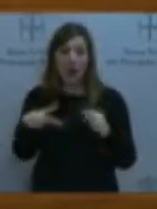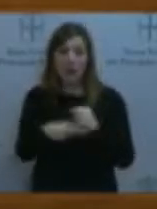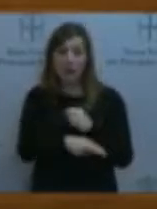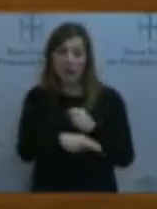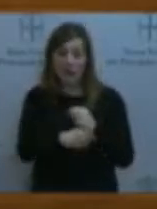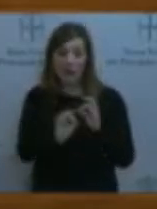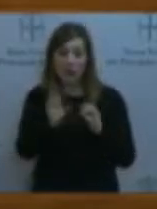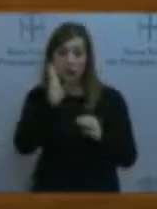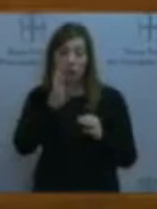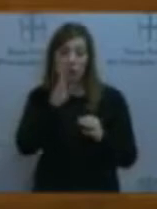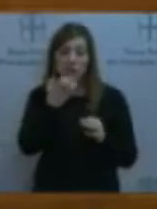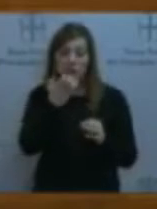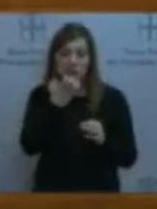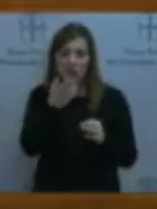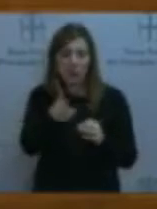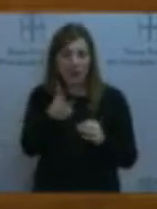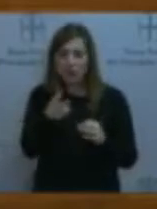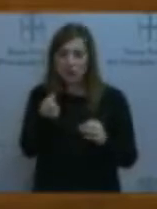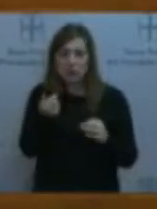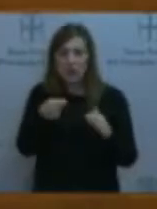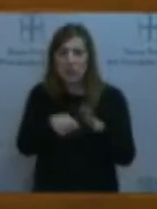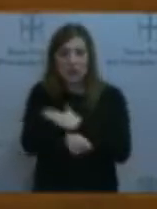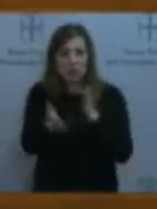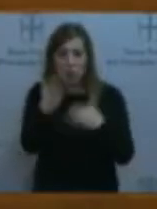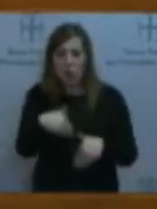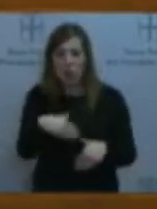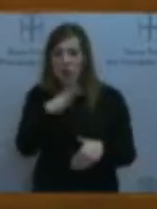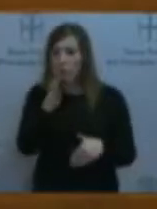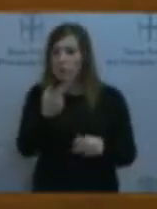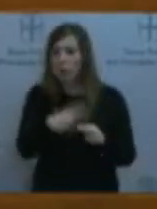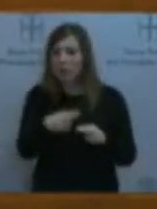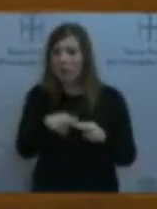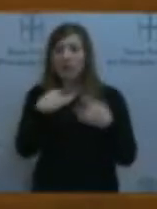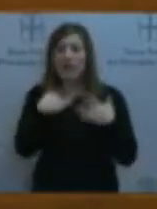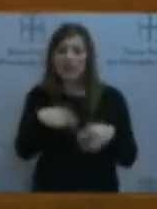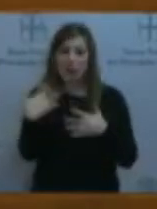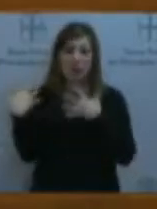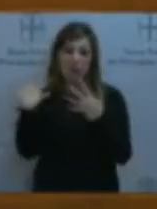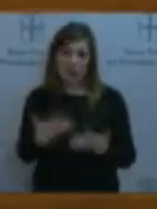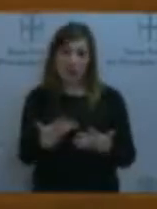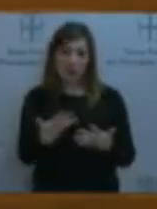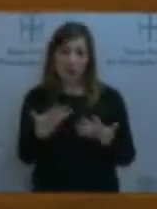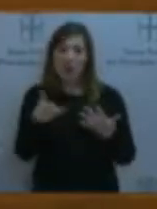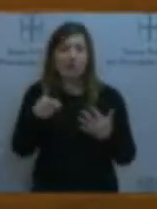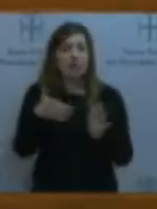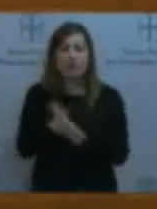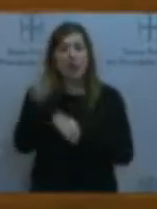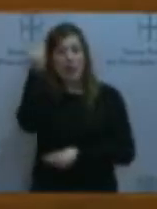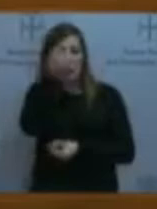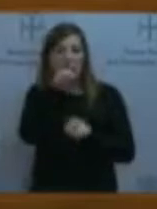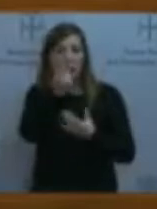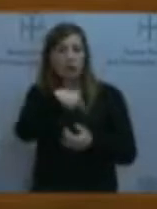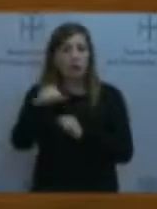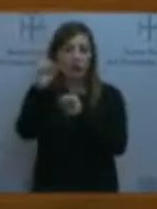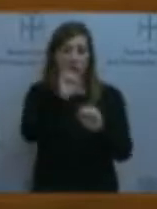derechos y se sigue inyectando en las políticas que fracasaron en los últimos 10 años? Ese es el planteamiento que nosotros hemos defendido y por